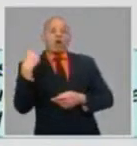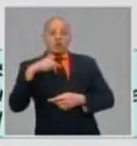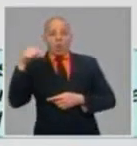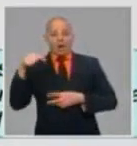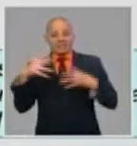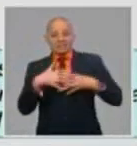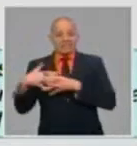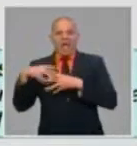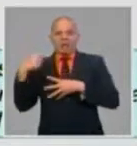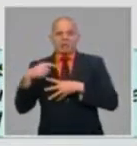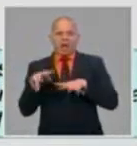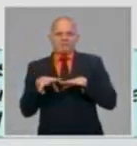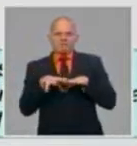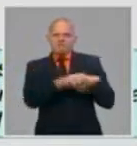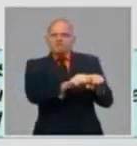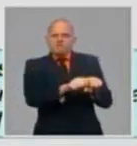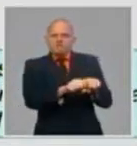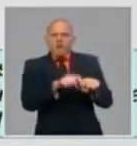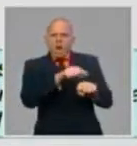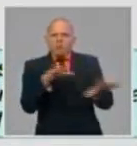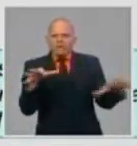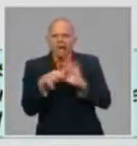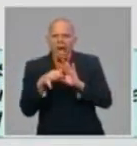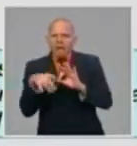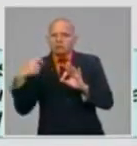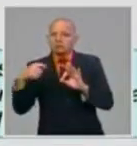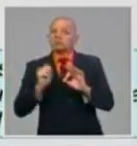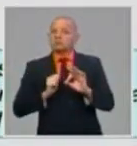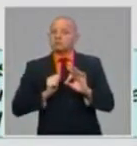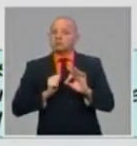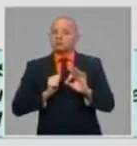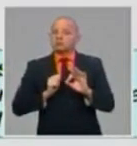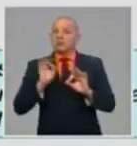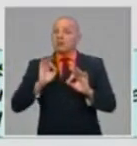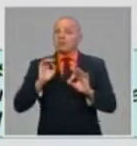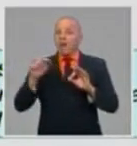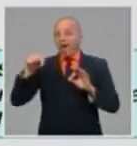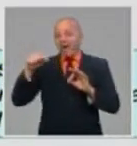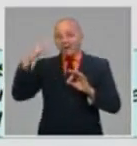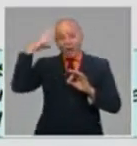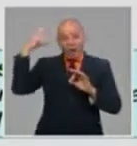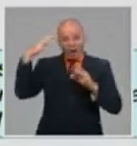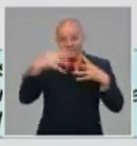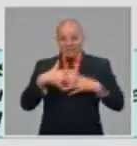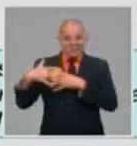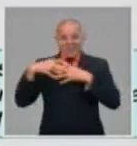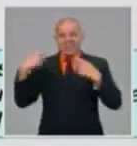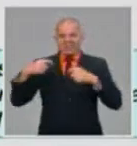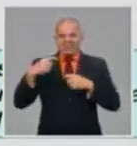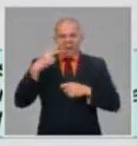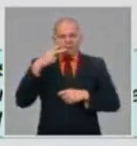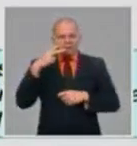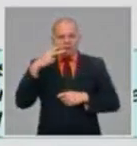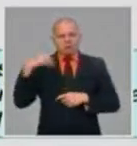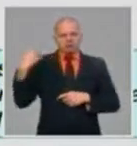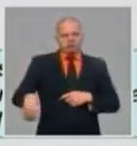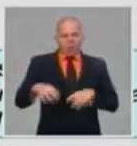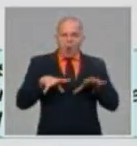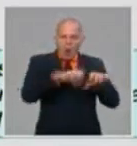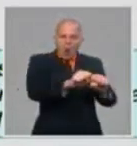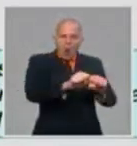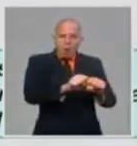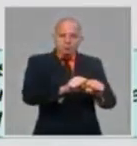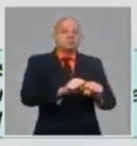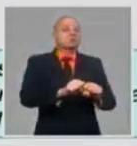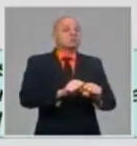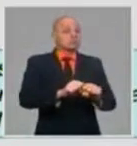jamás se podría hacer a nuestro sistema de estados. Estados Unidos debería, en la primera oportunidad posible, apoderarse